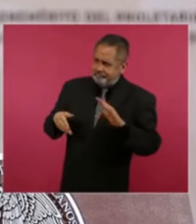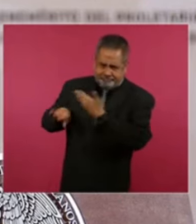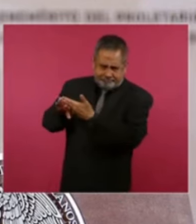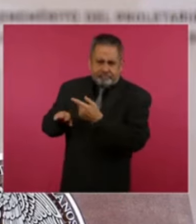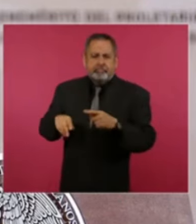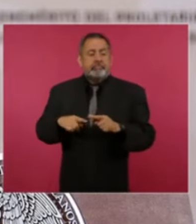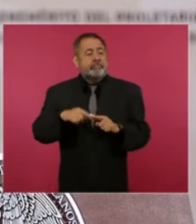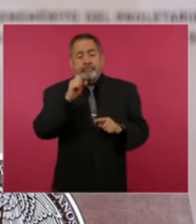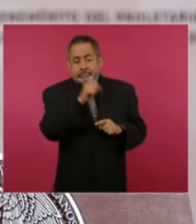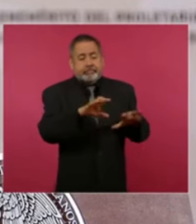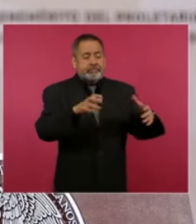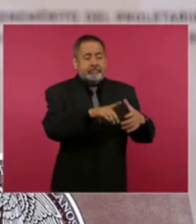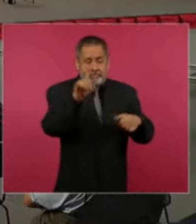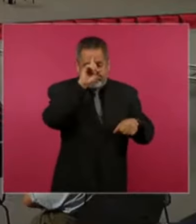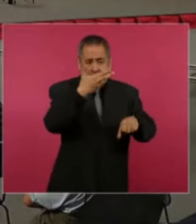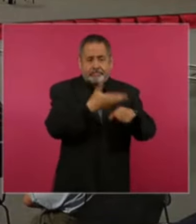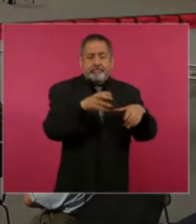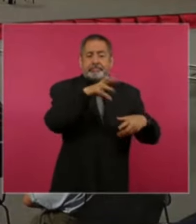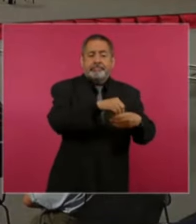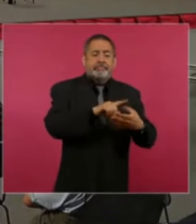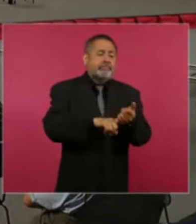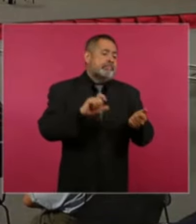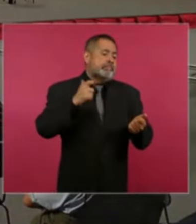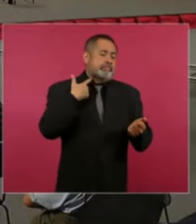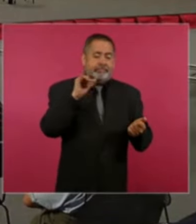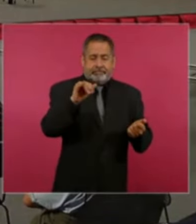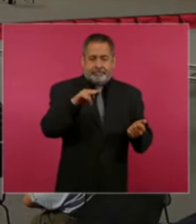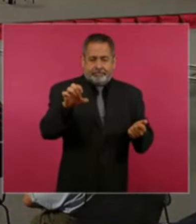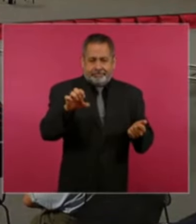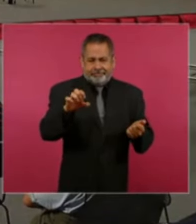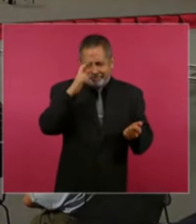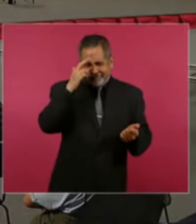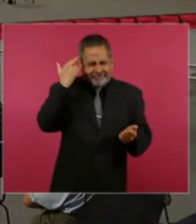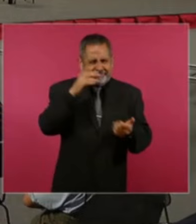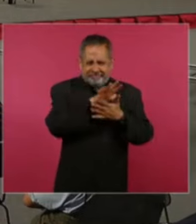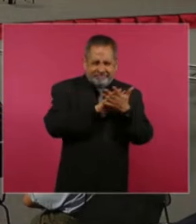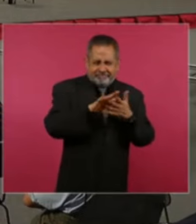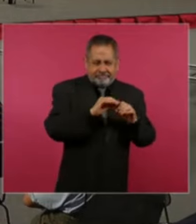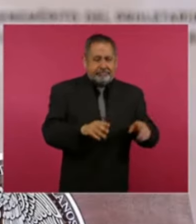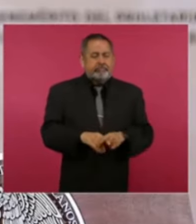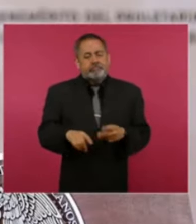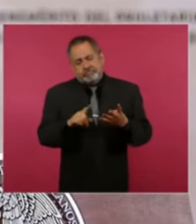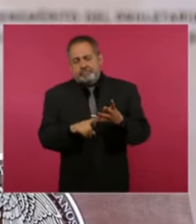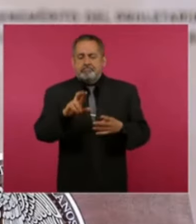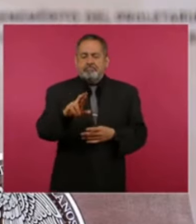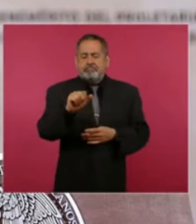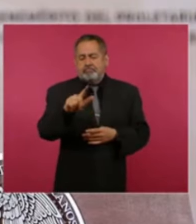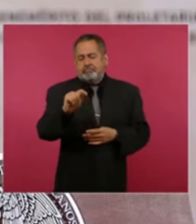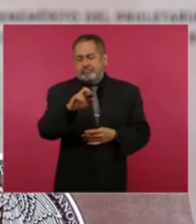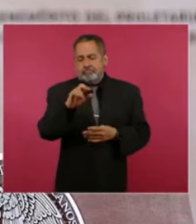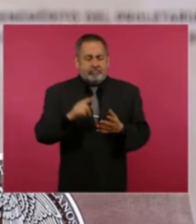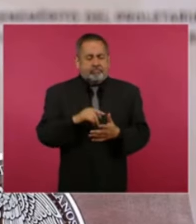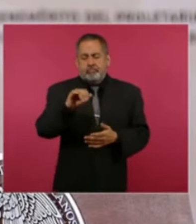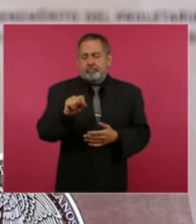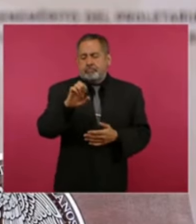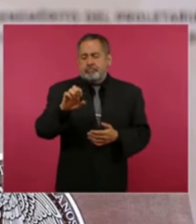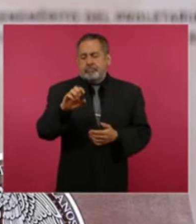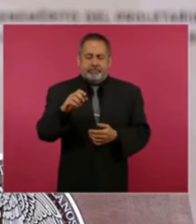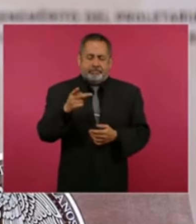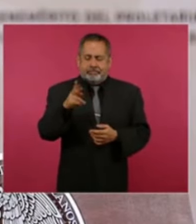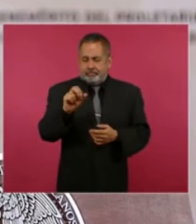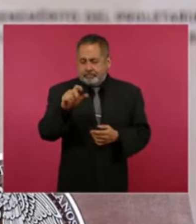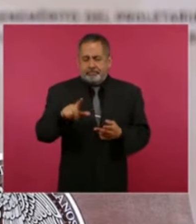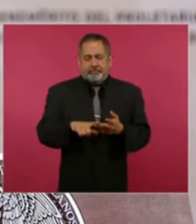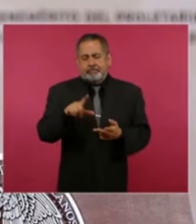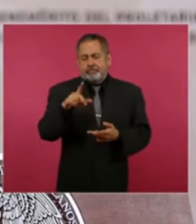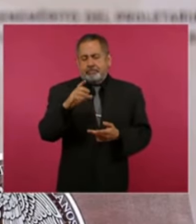Obrador, sino también fueron consejeros del INE, un INE demasiado opaco. Raúl Trejo, José Goldenberg, Enrique Krause,